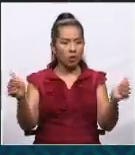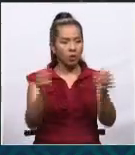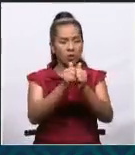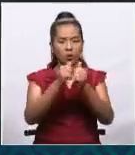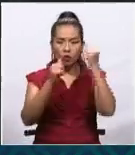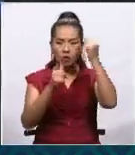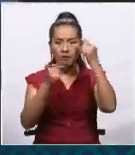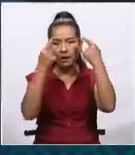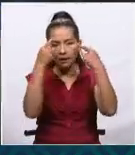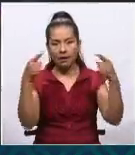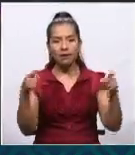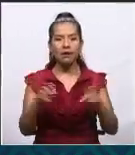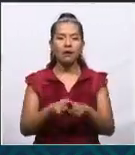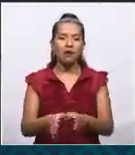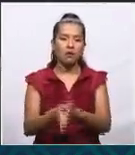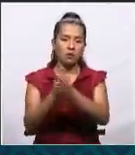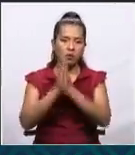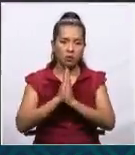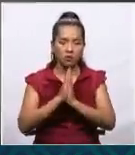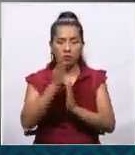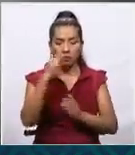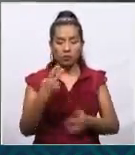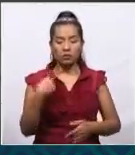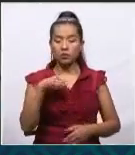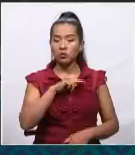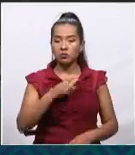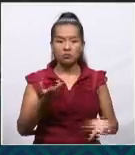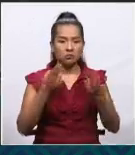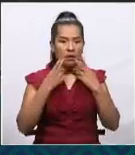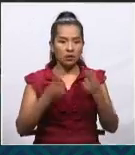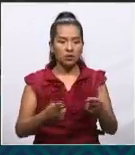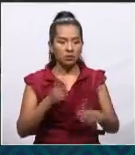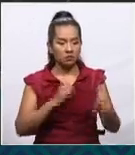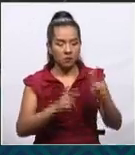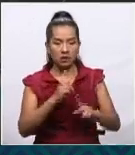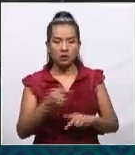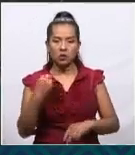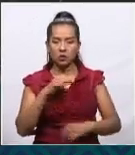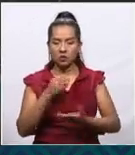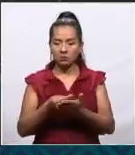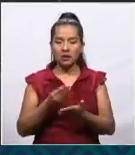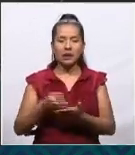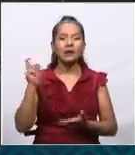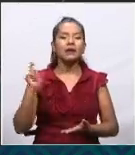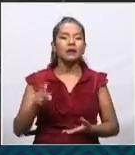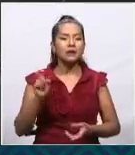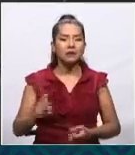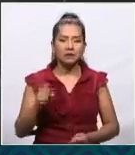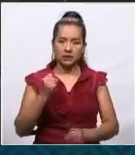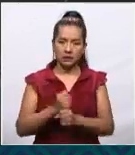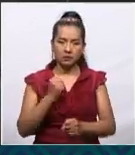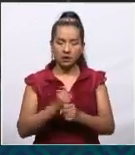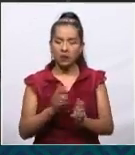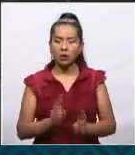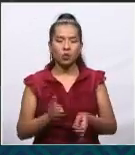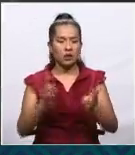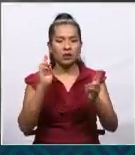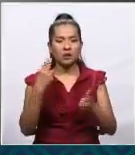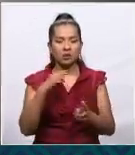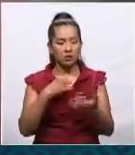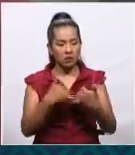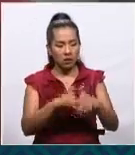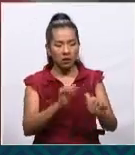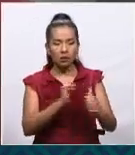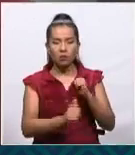que nosotros, la gente de recursos medianos, lo necesita con bastante urgencia, ¿no? No podemos